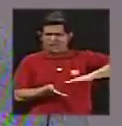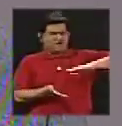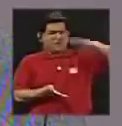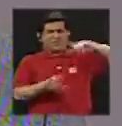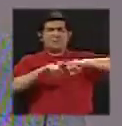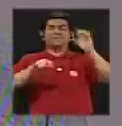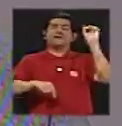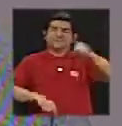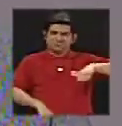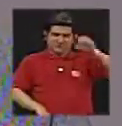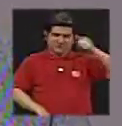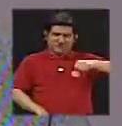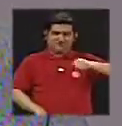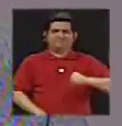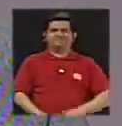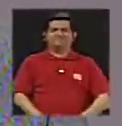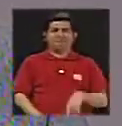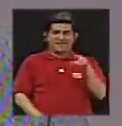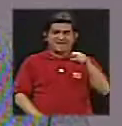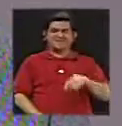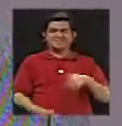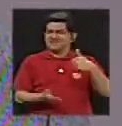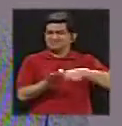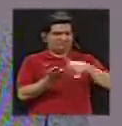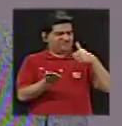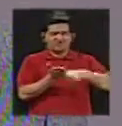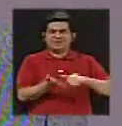sí evidentemente irá a aumentar.